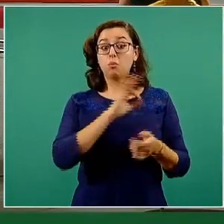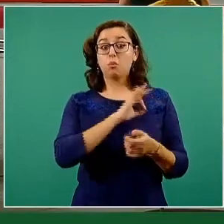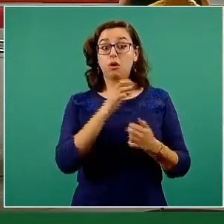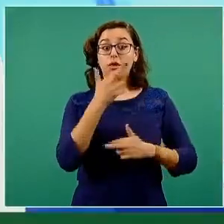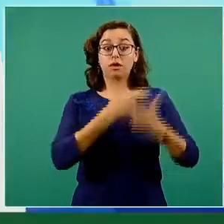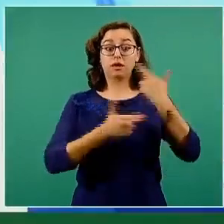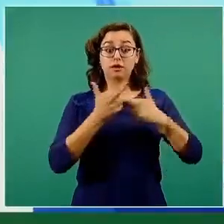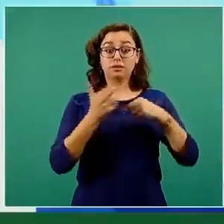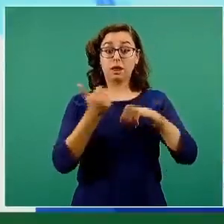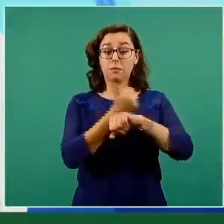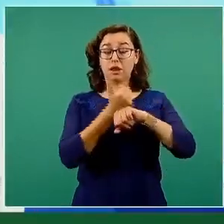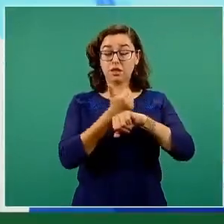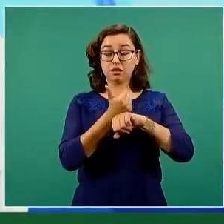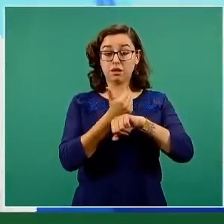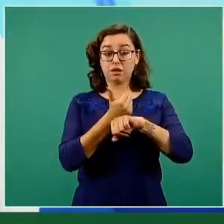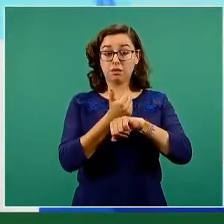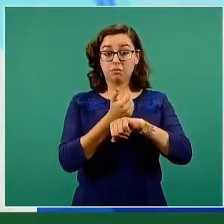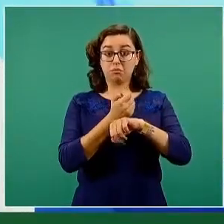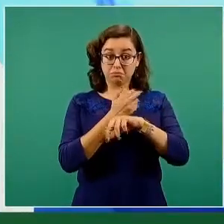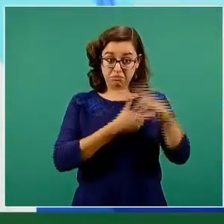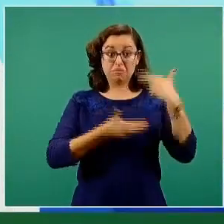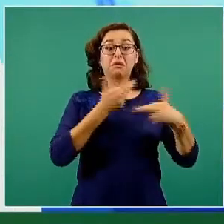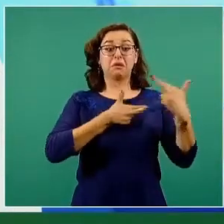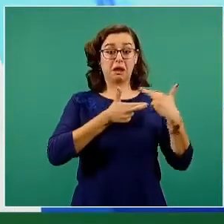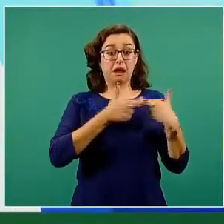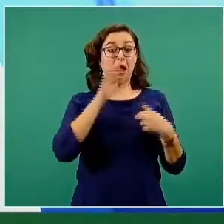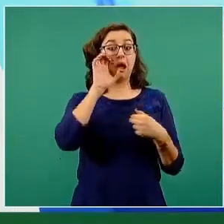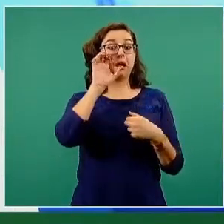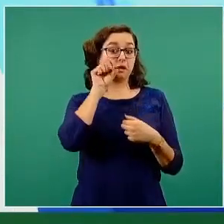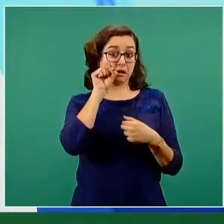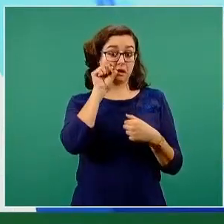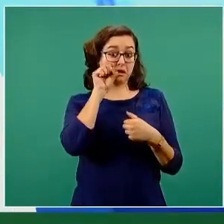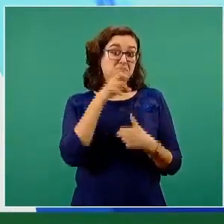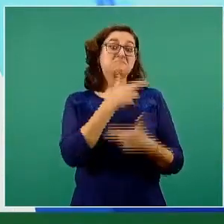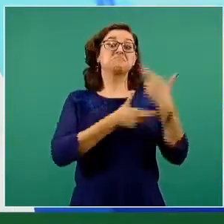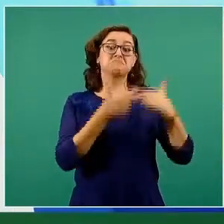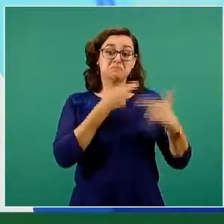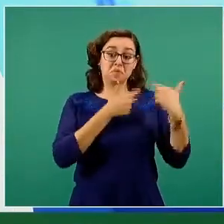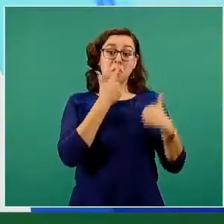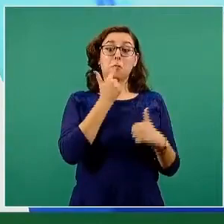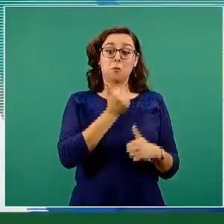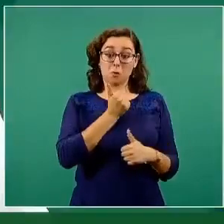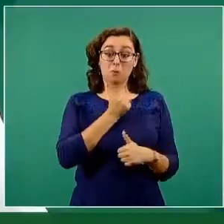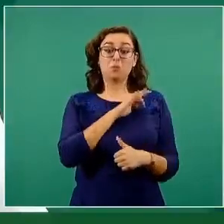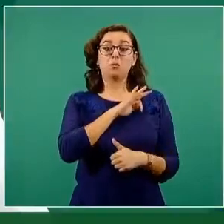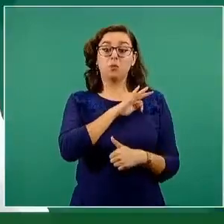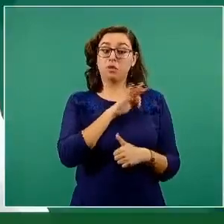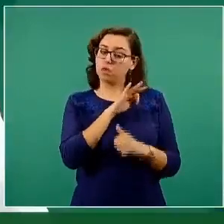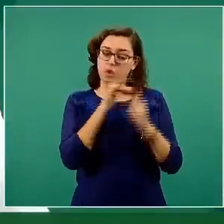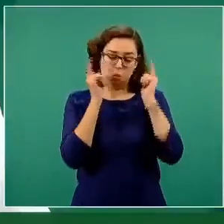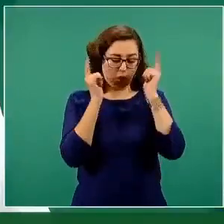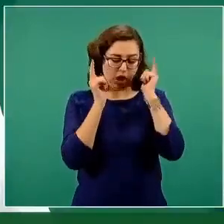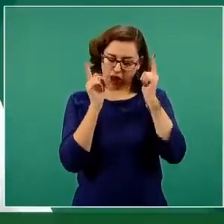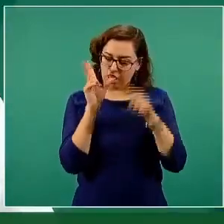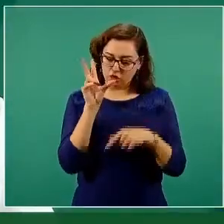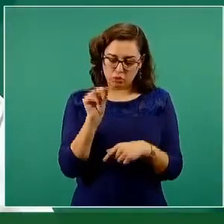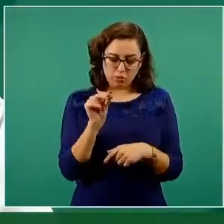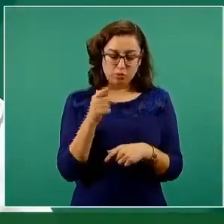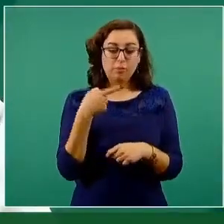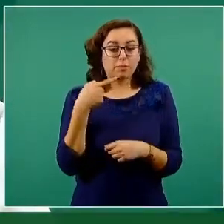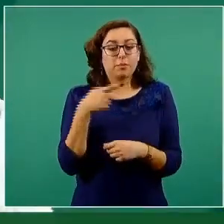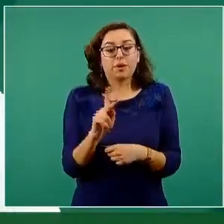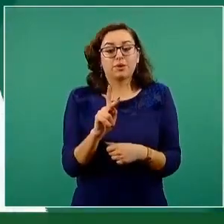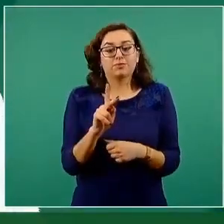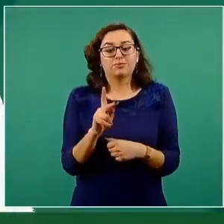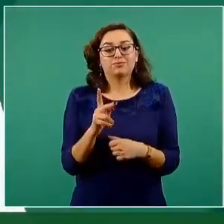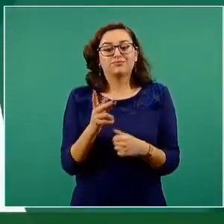nadie regrese a rojo, que reflejaría un estado de activación de la epidemia. Pero por más que todos quisiéramos tener